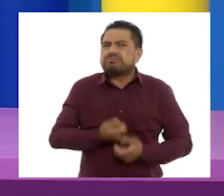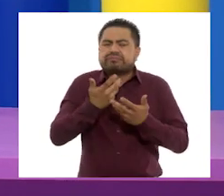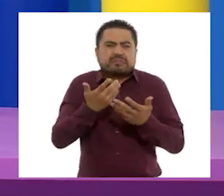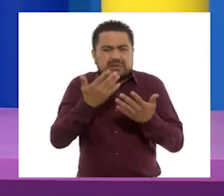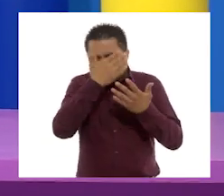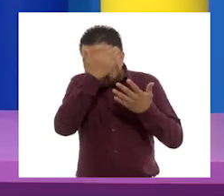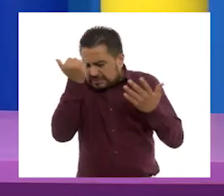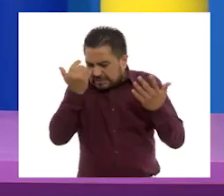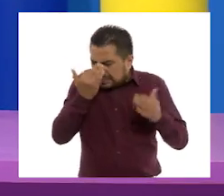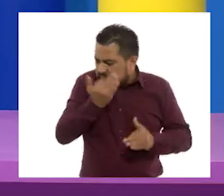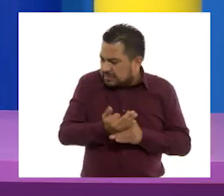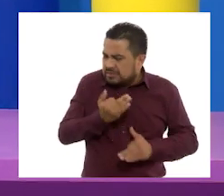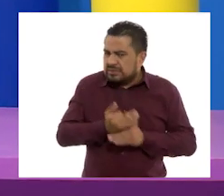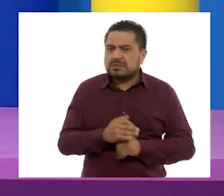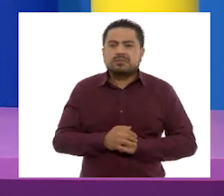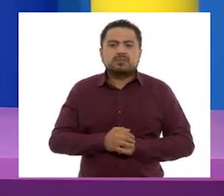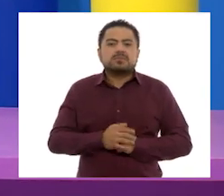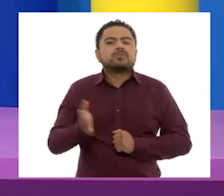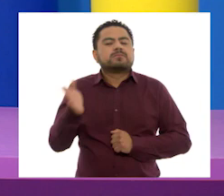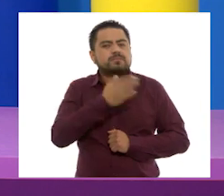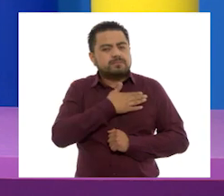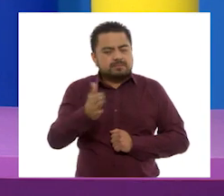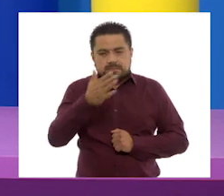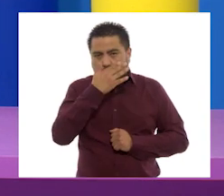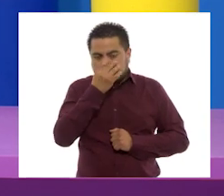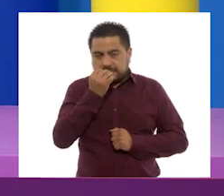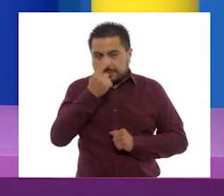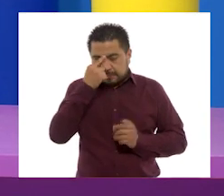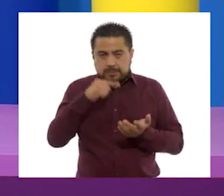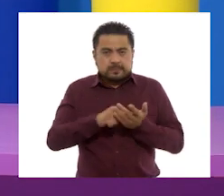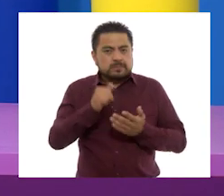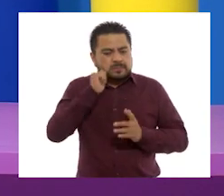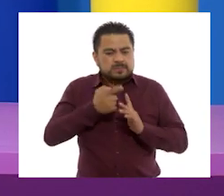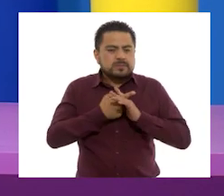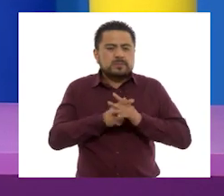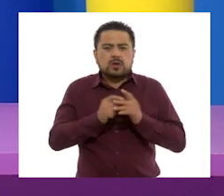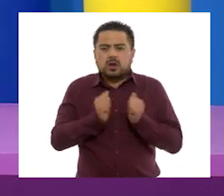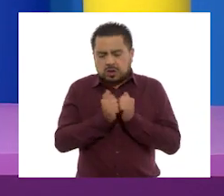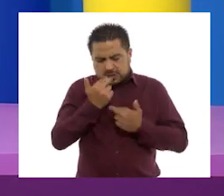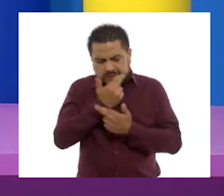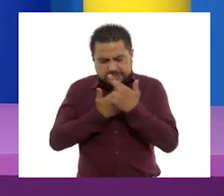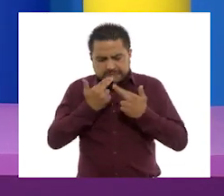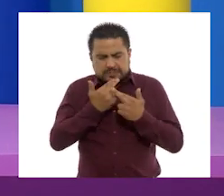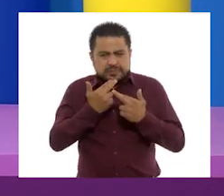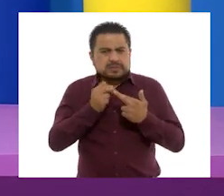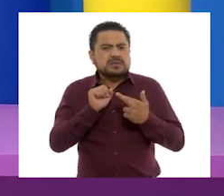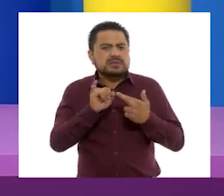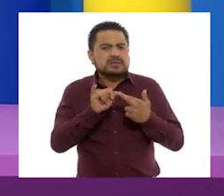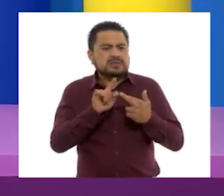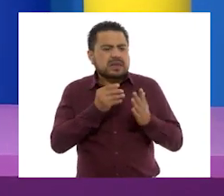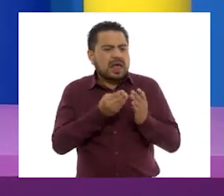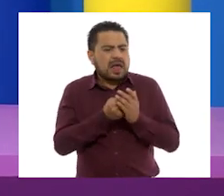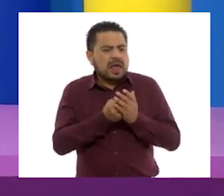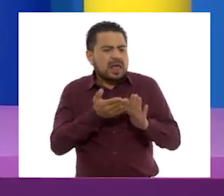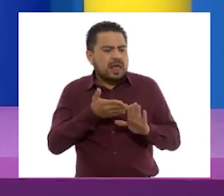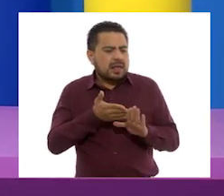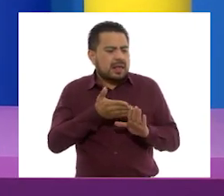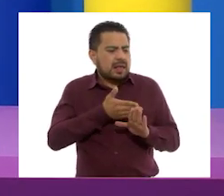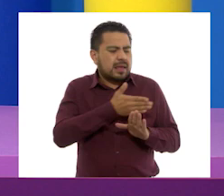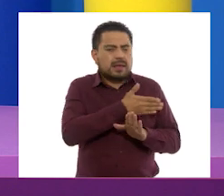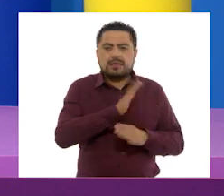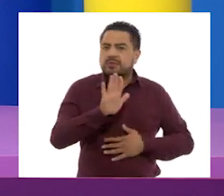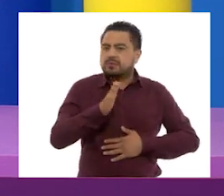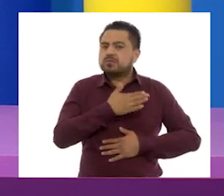sé qué decir. Bueno, ay, creo que siempre empezamos con el repaso. Sí, el repaso.